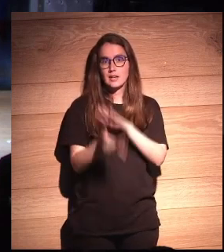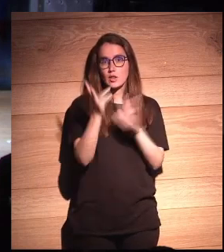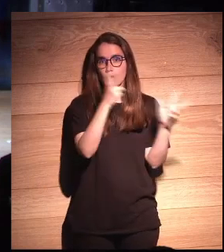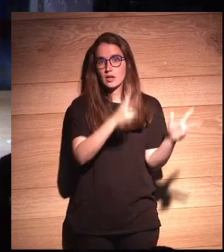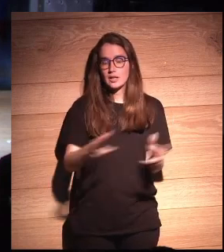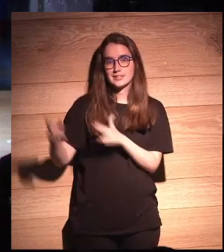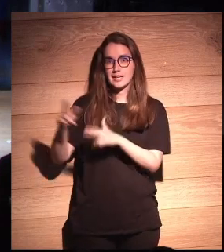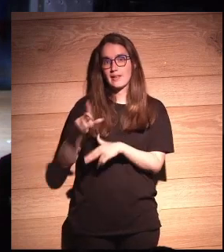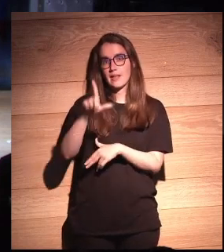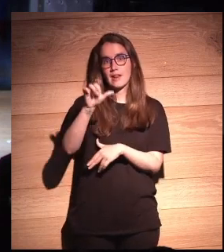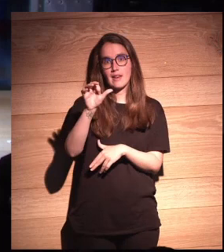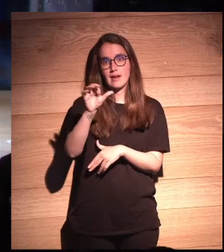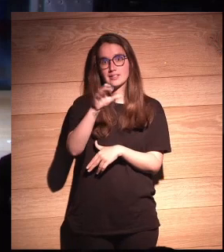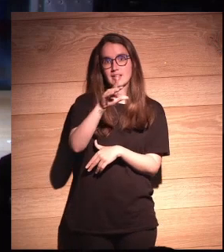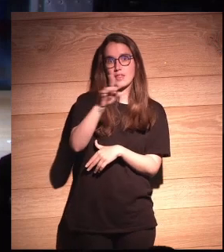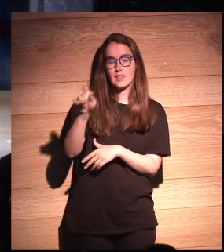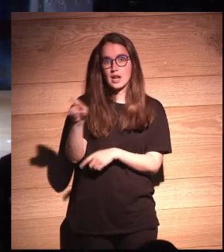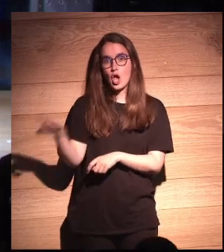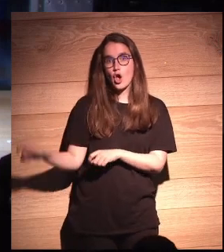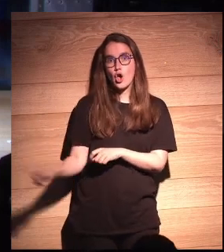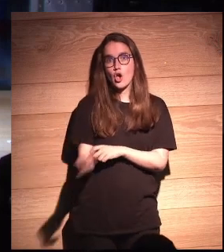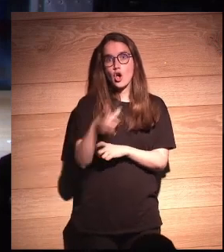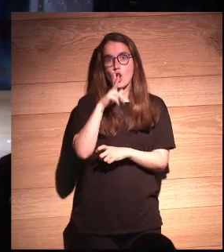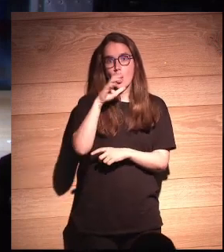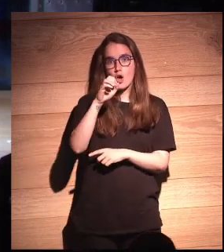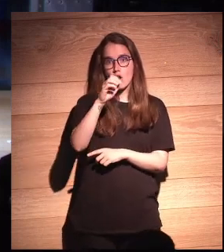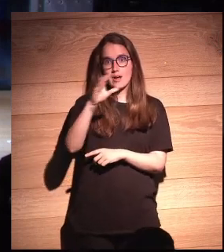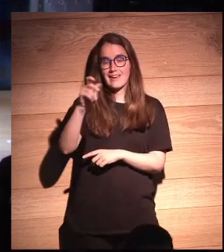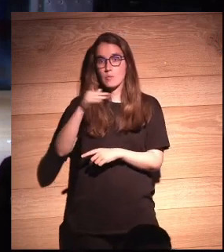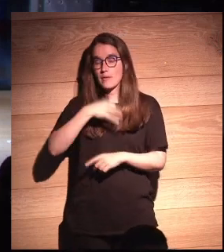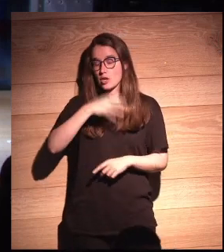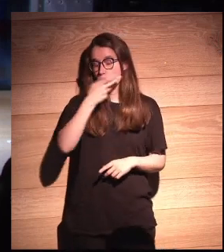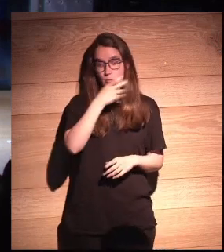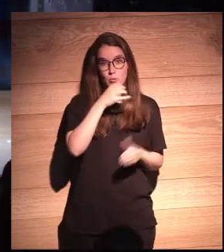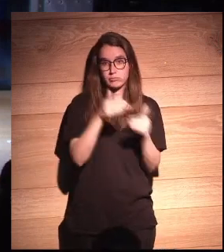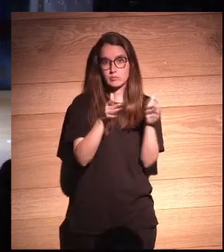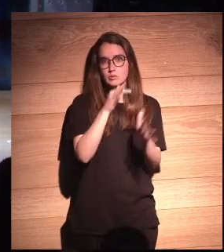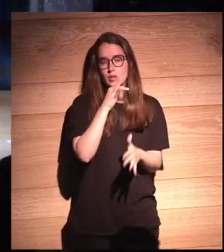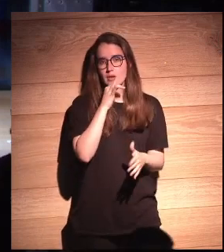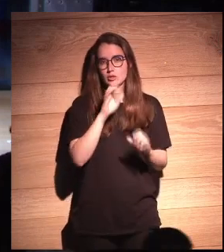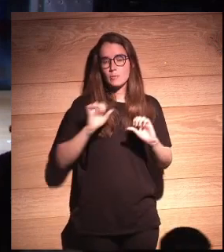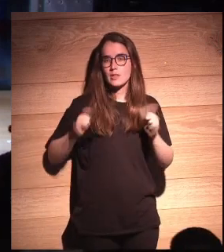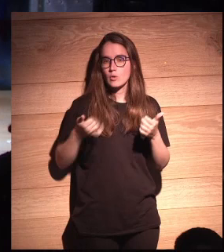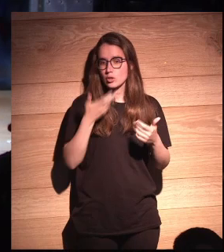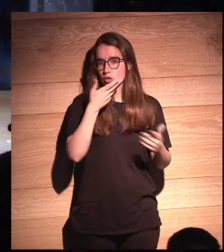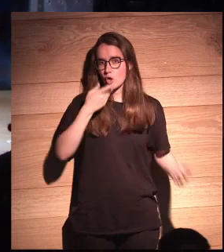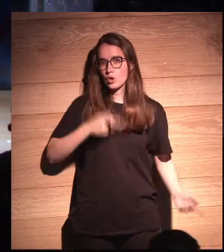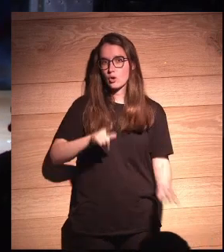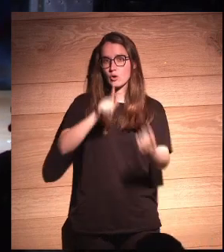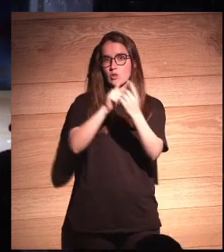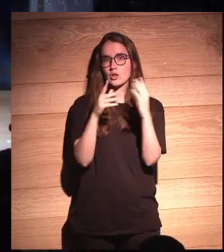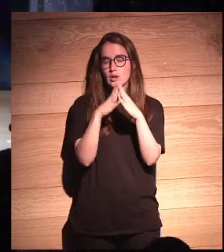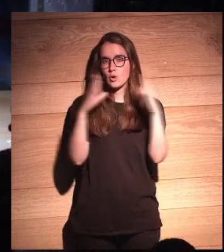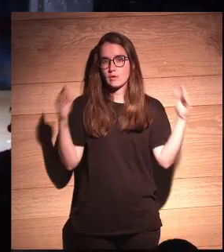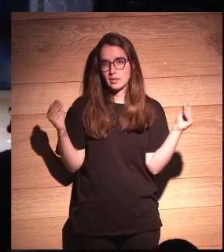serie Las del Hockey. A lo mejor no conocéis la serie porque aún no se ha estrenado, pero este proyecto surgió de cuando ellas se conocieron en